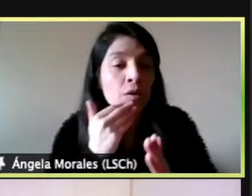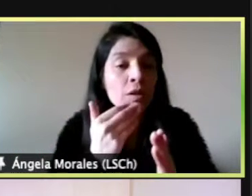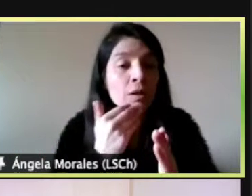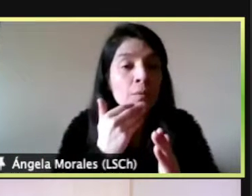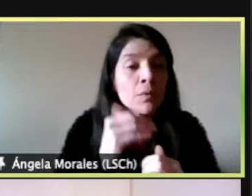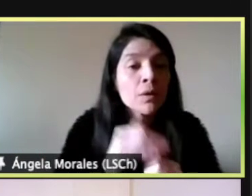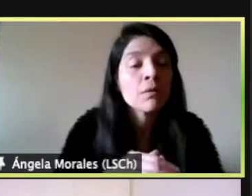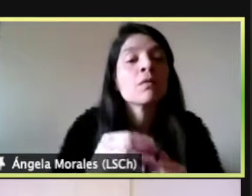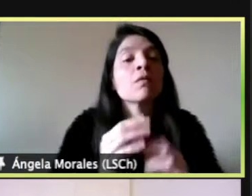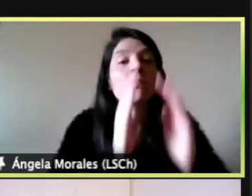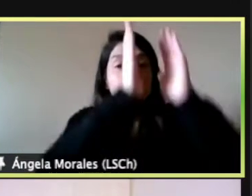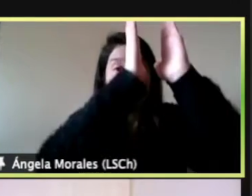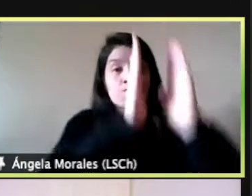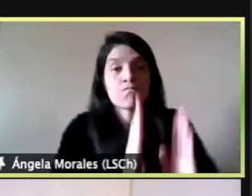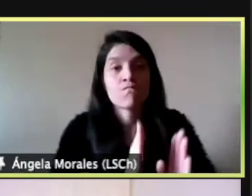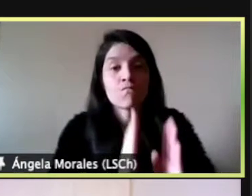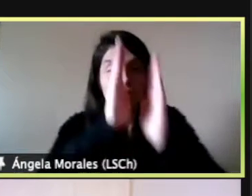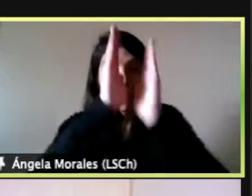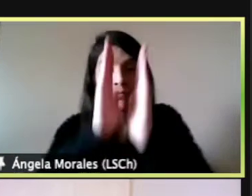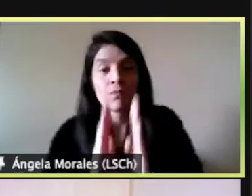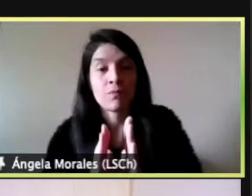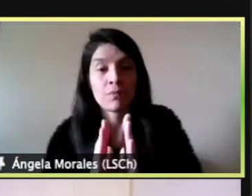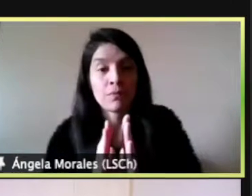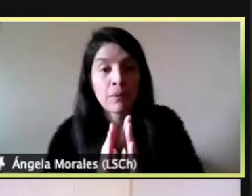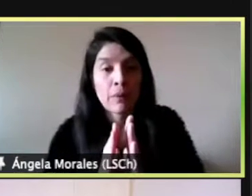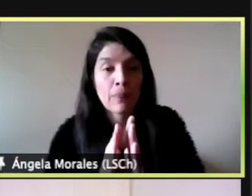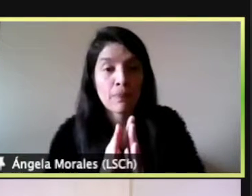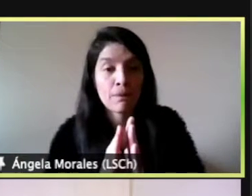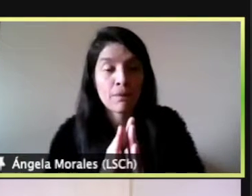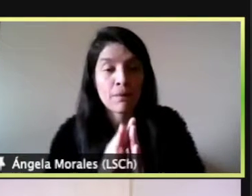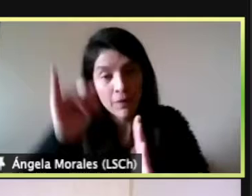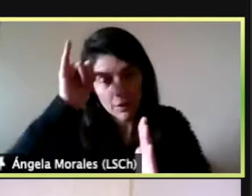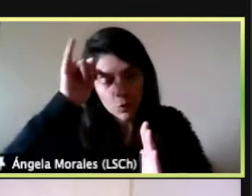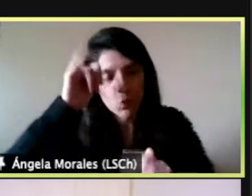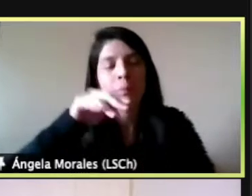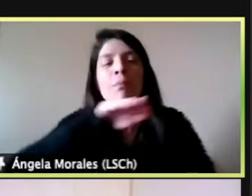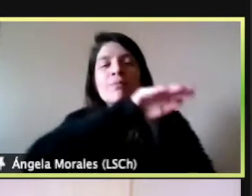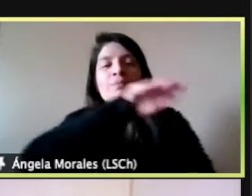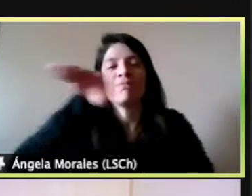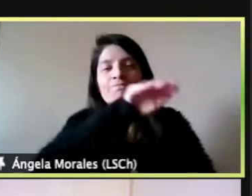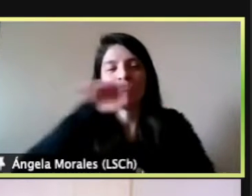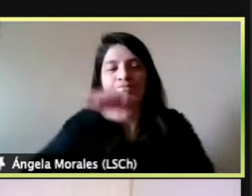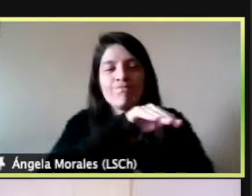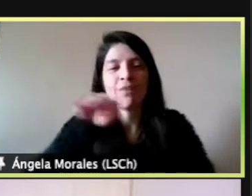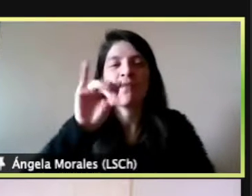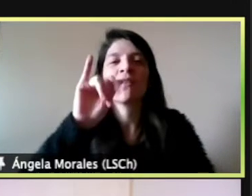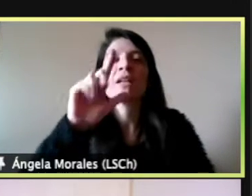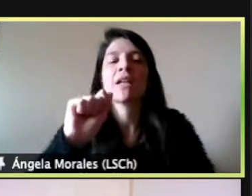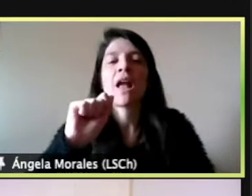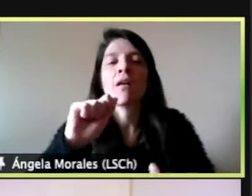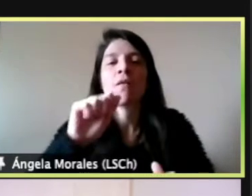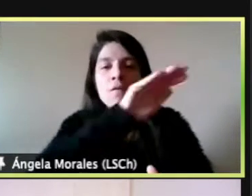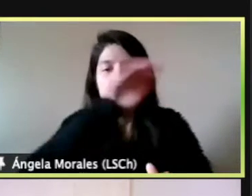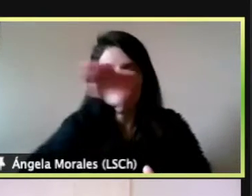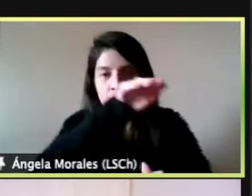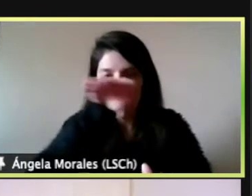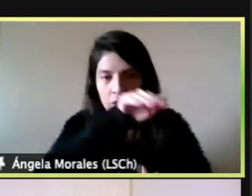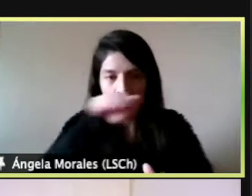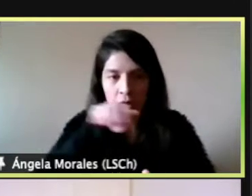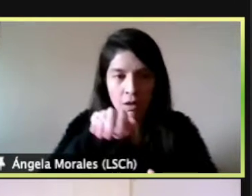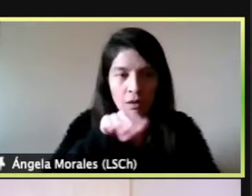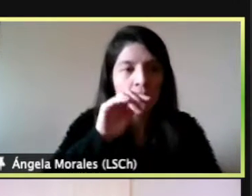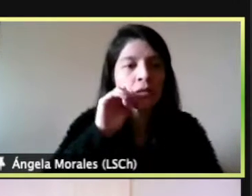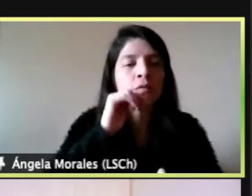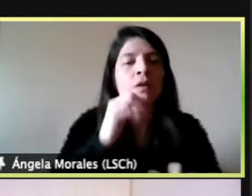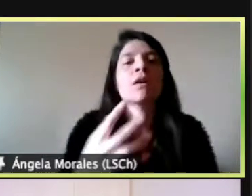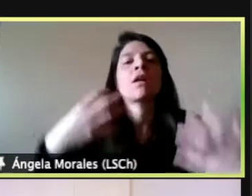nuevamente dejando solamente los responsables de estos totales y luego el total